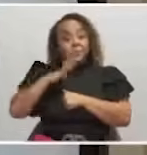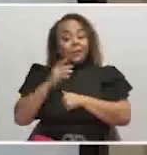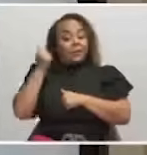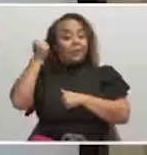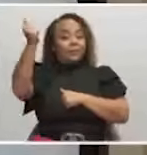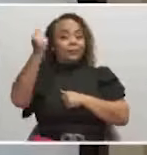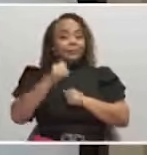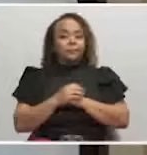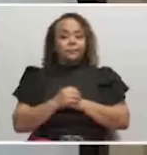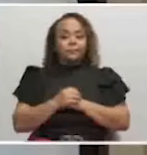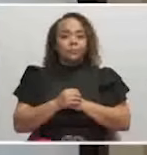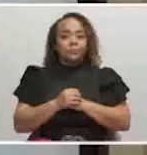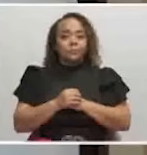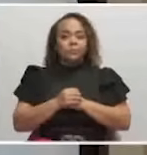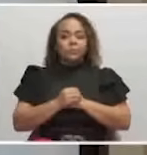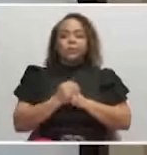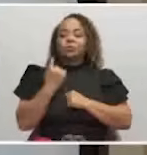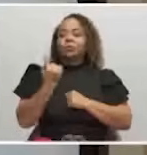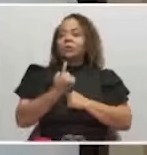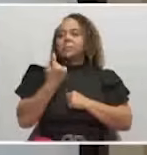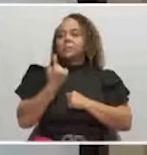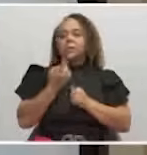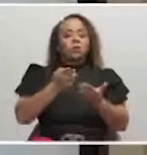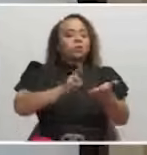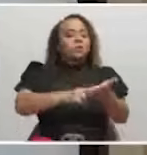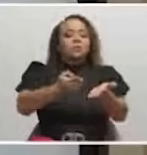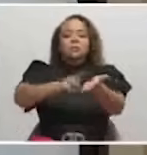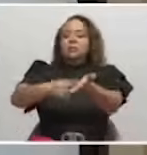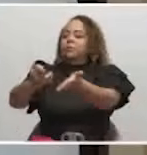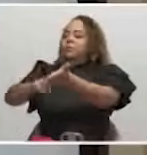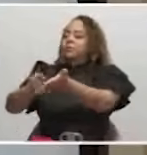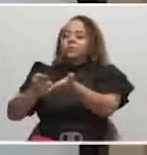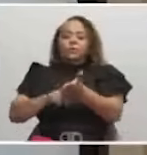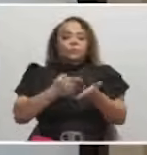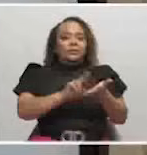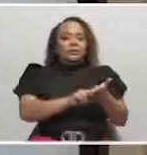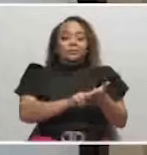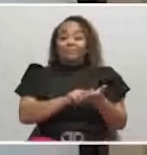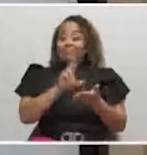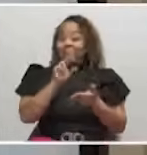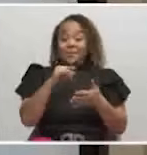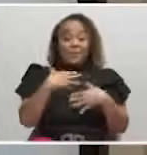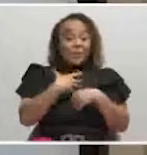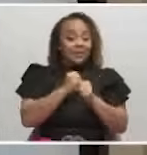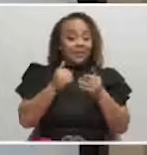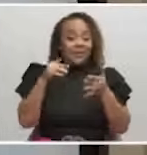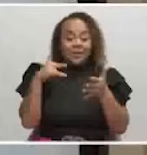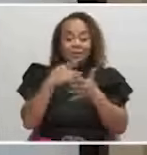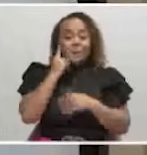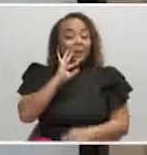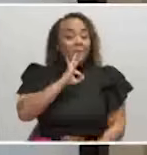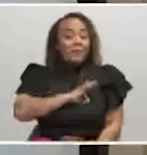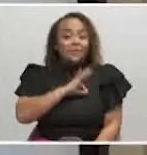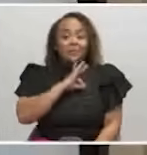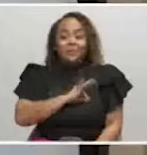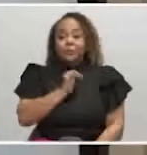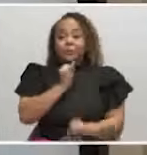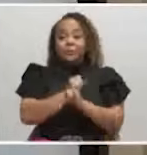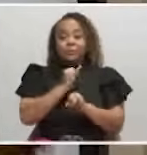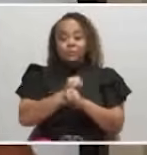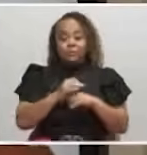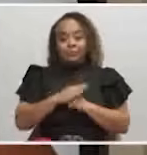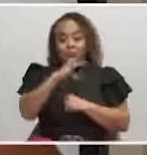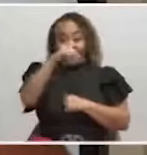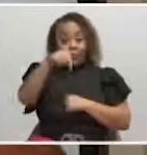liga se dedicaron nada más a contratar y no a estudiar para el beneficio de la institución.